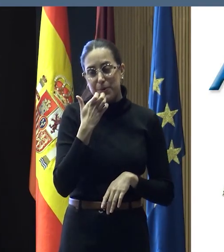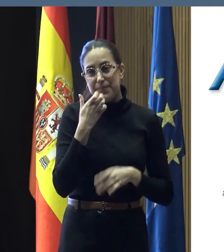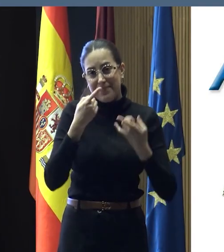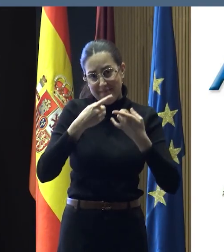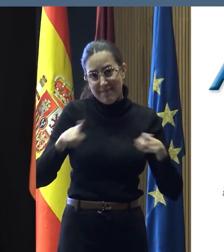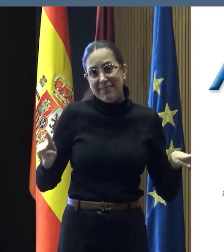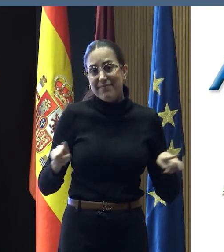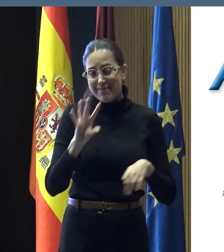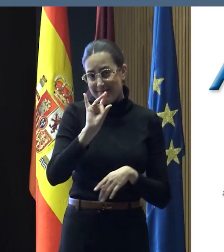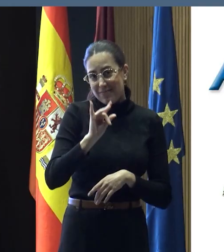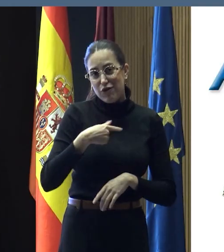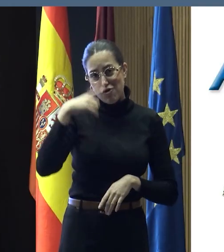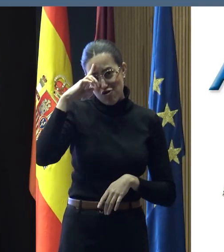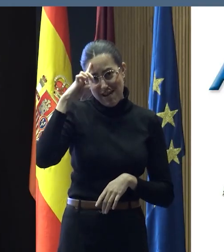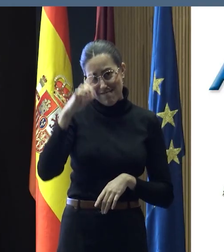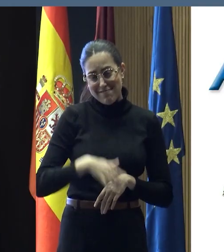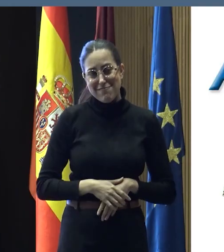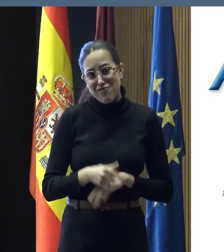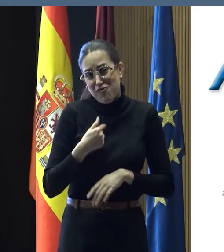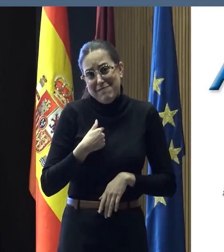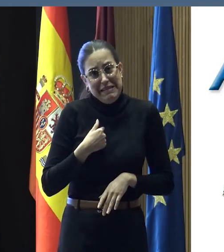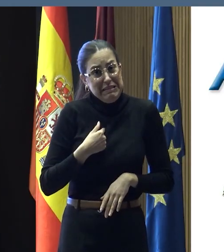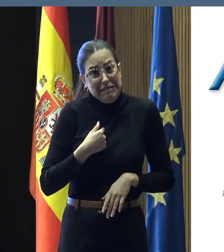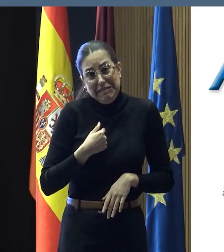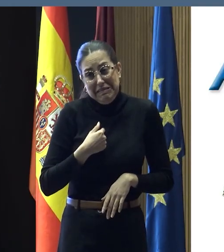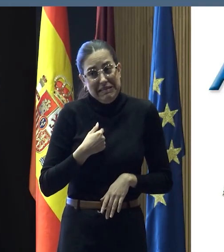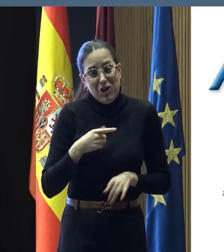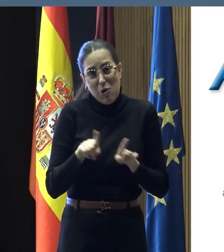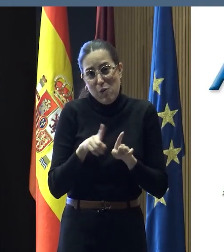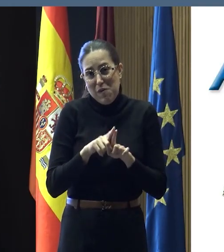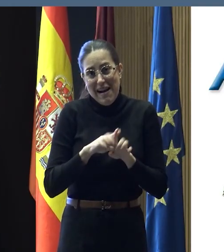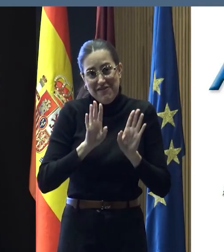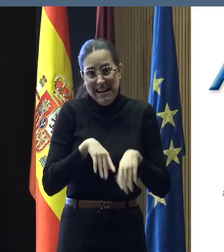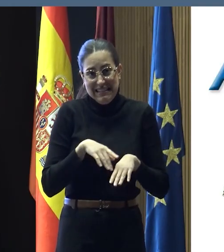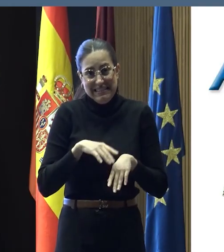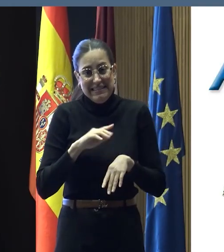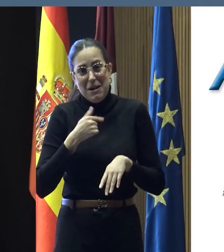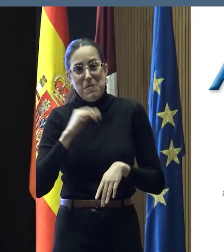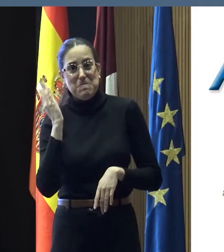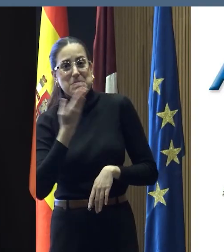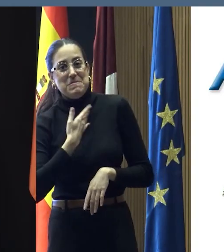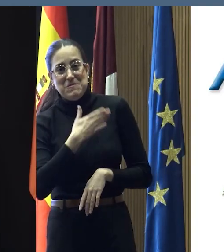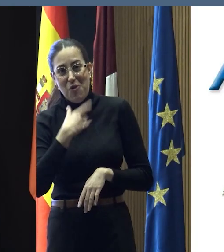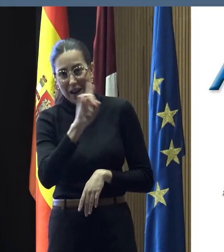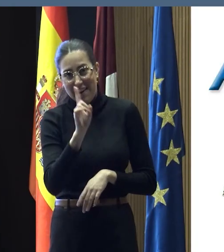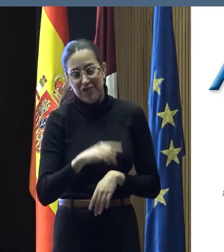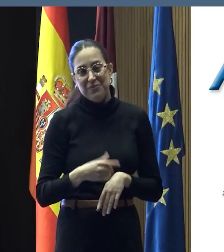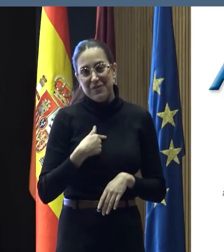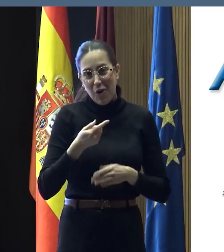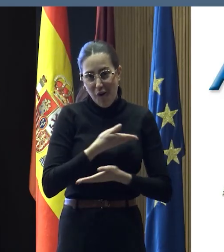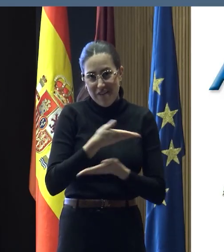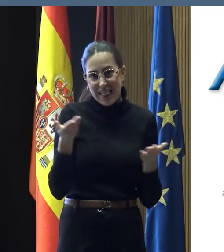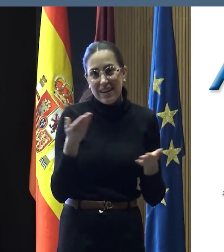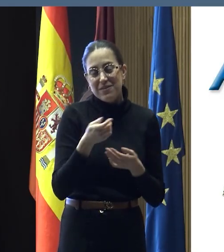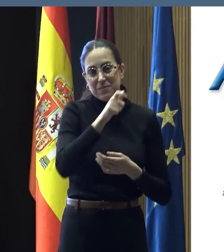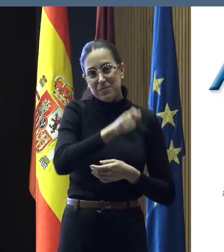lo tengan. Yo ahí no voy a tirar piedras sobre mi propio tejado, pero yo confío en que